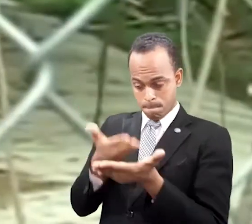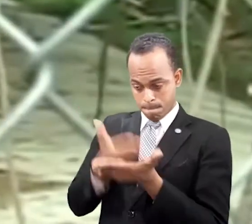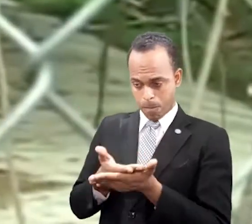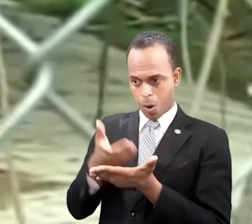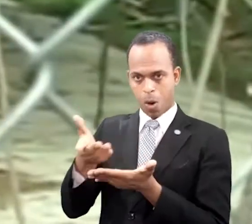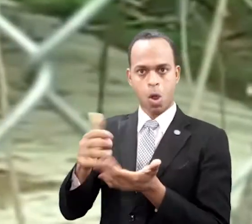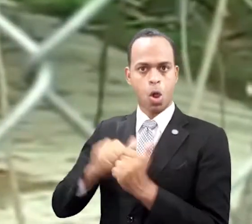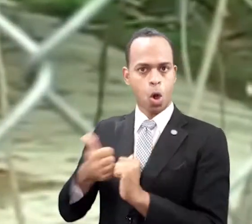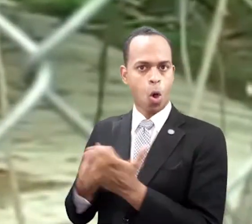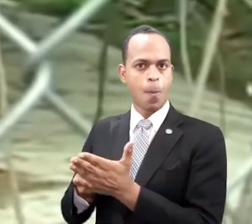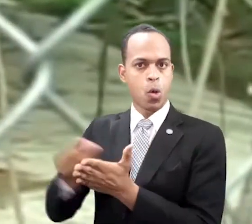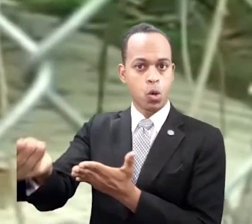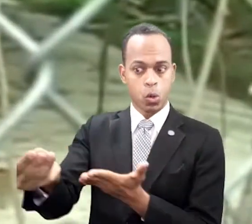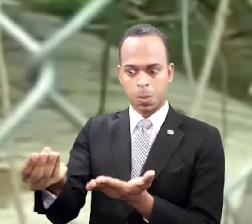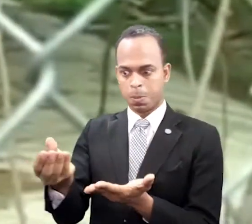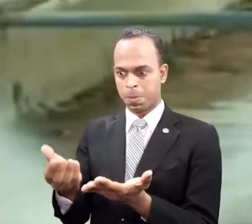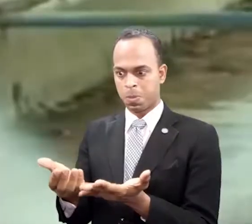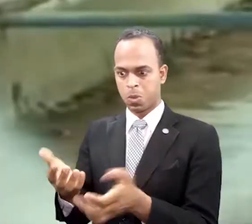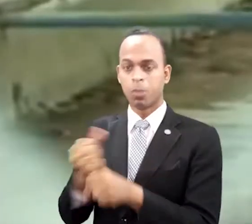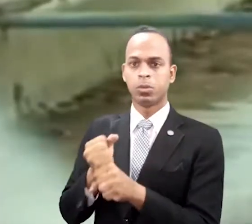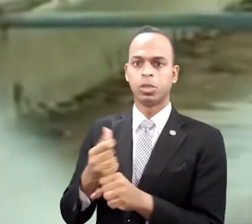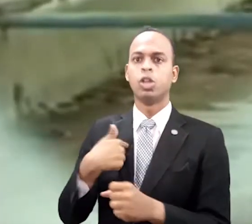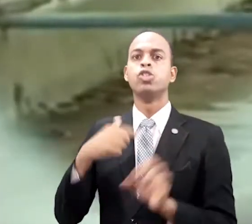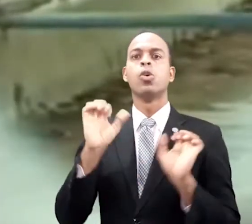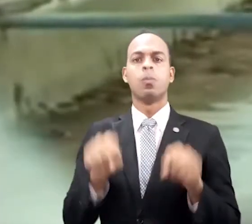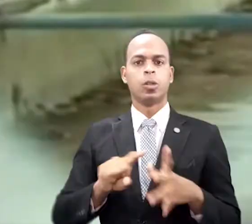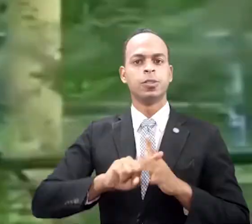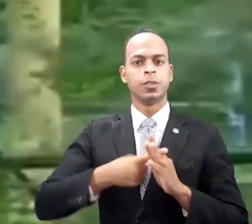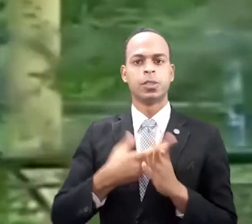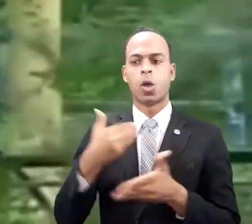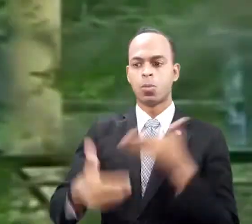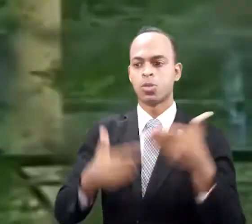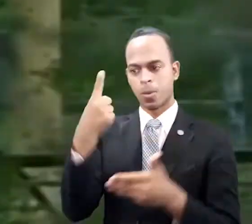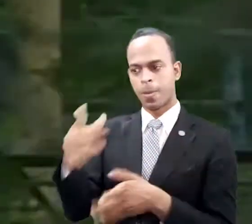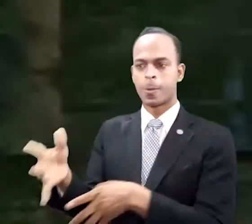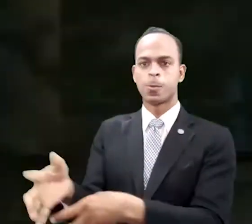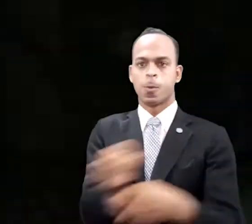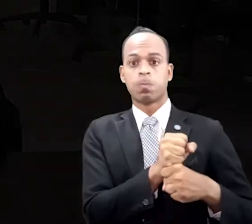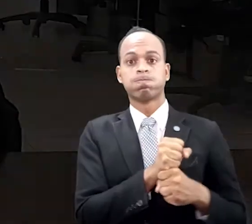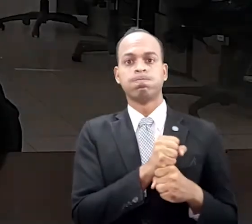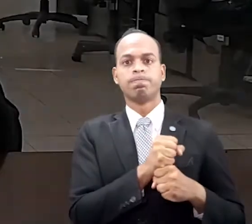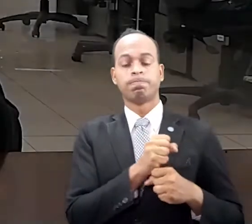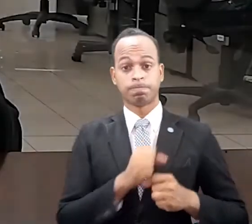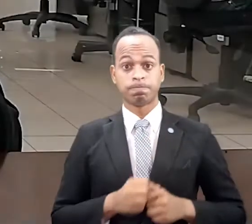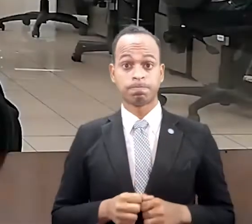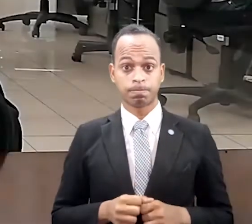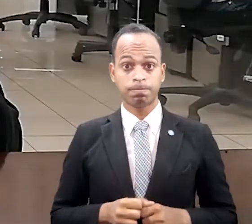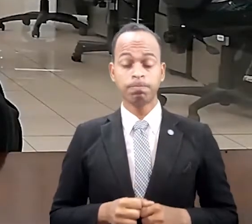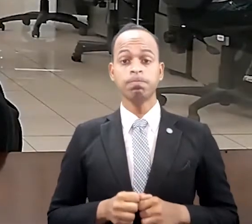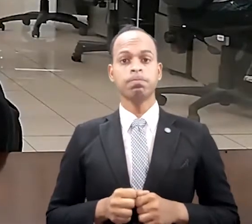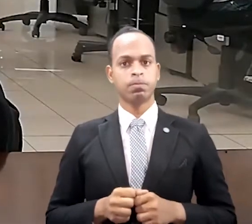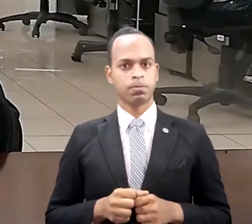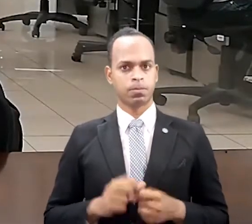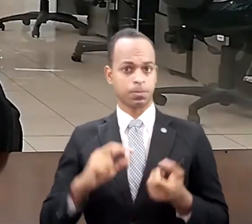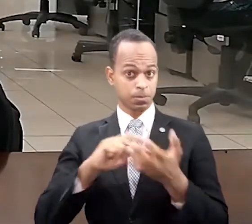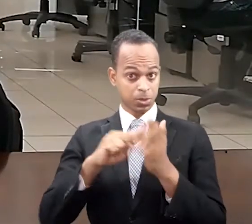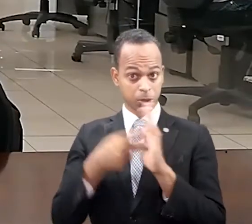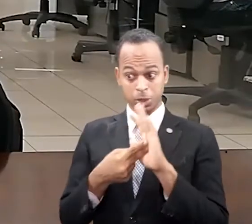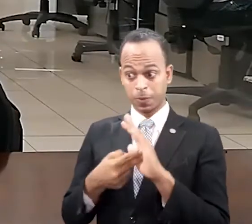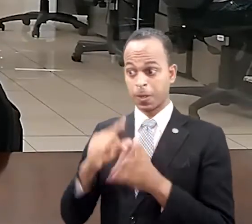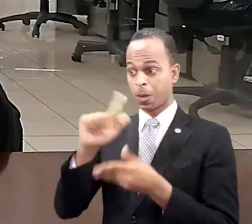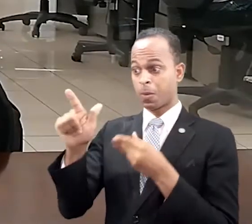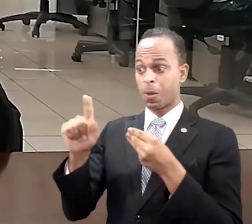demostrar con qué lo adquirió, yo puedo iniciar un proceso. Eso no significa que haya un tipo